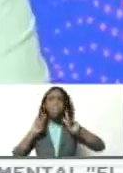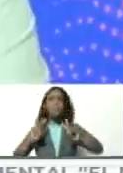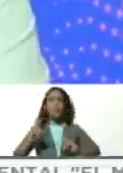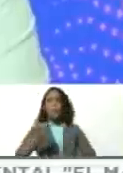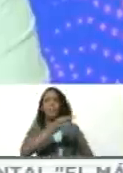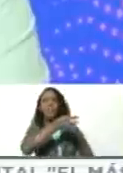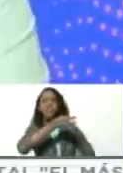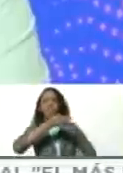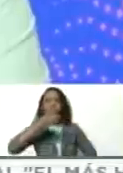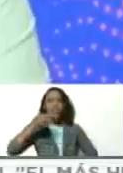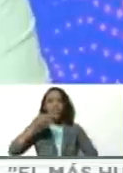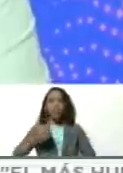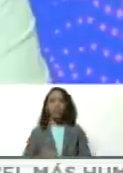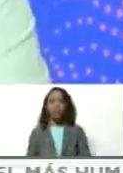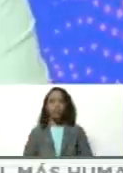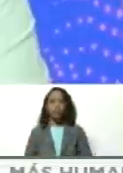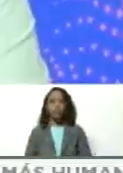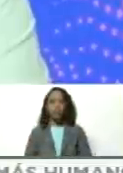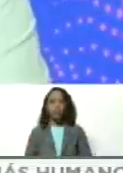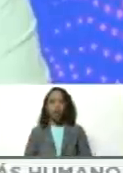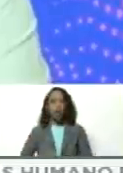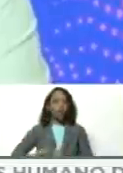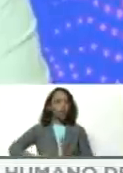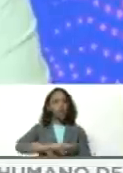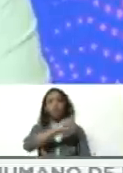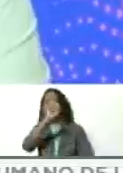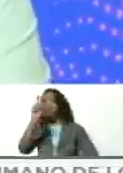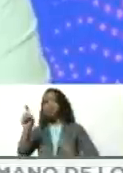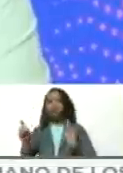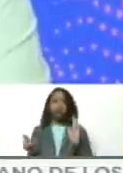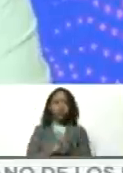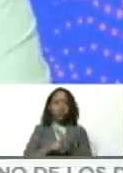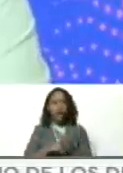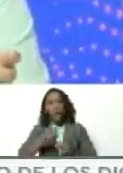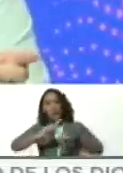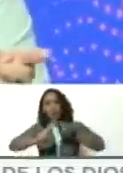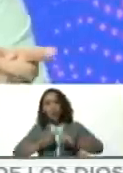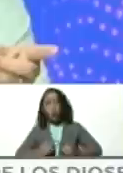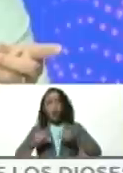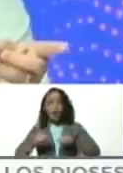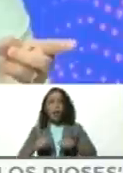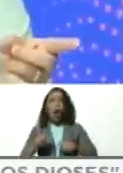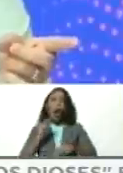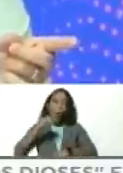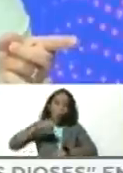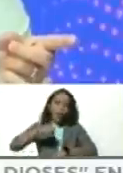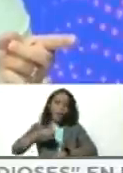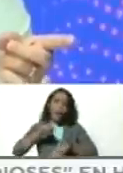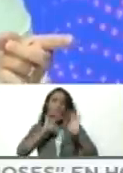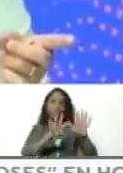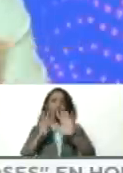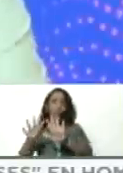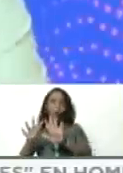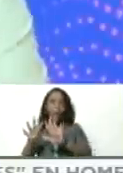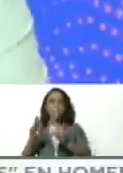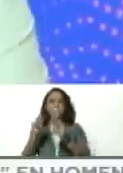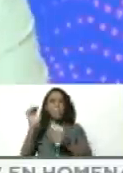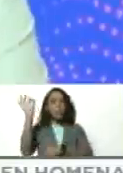perfecta, en todas las coyunturas. Ahorita perdimos el 99% de los